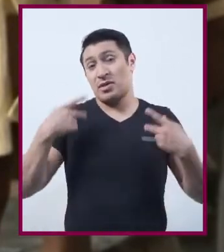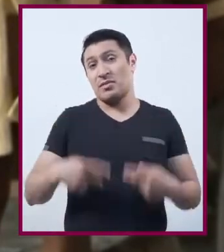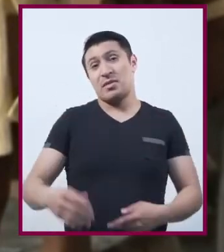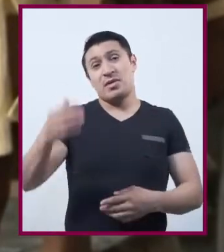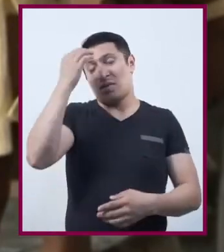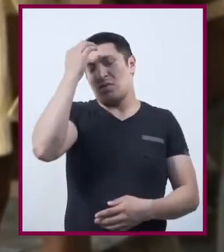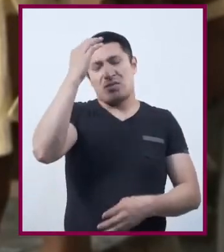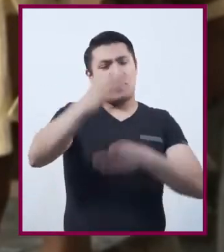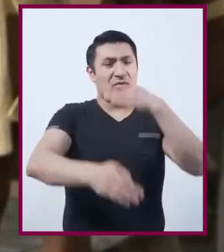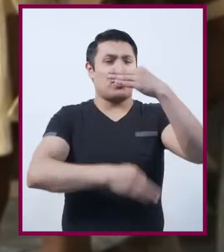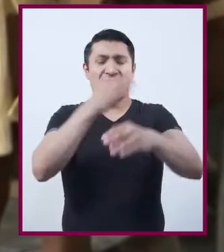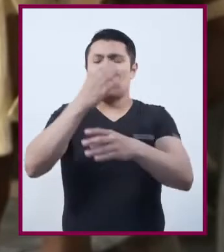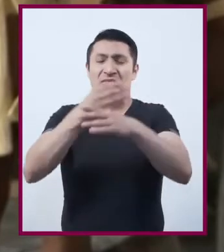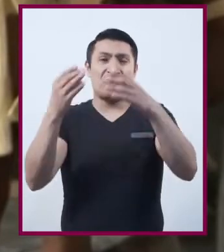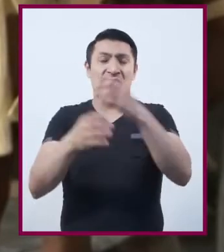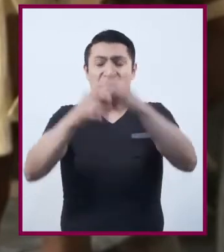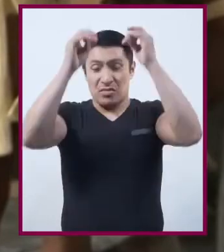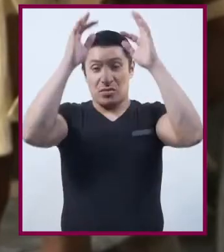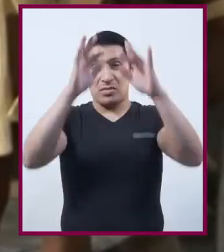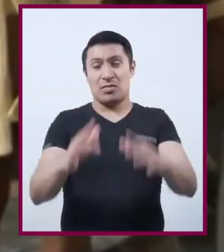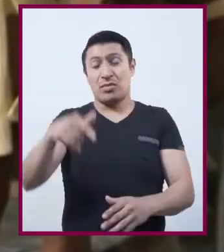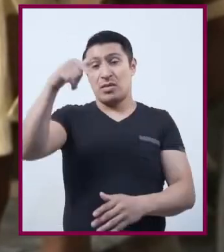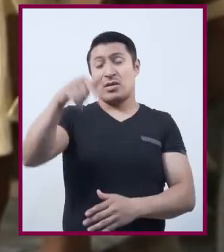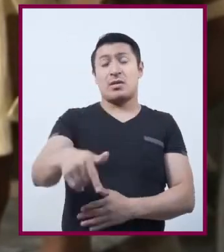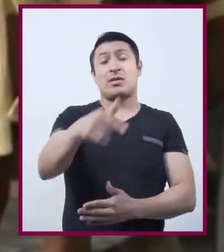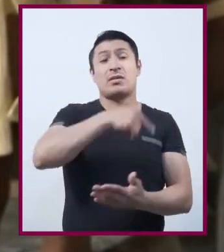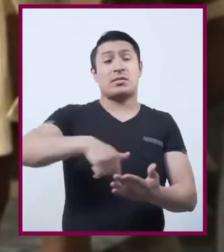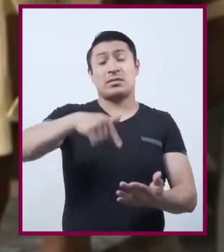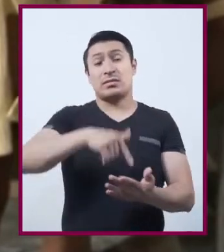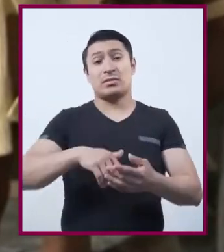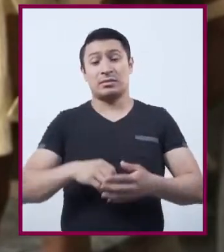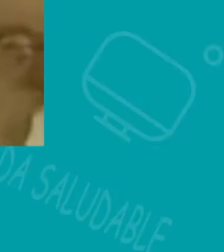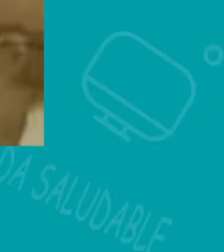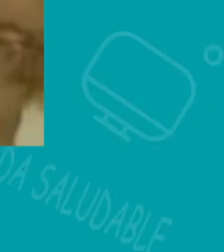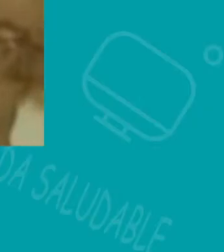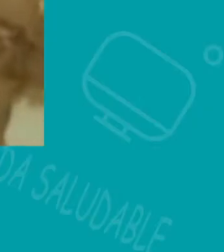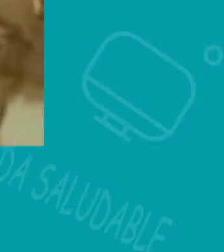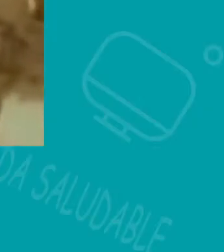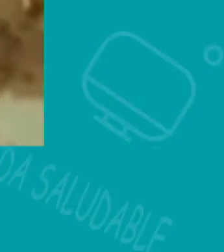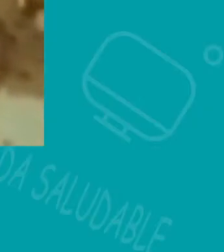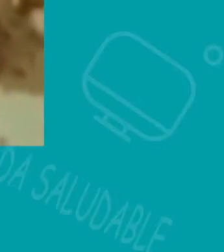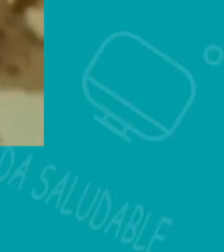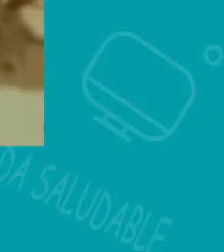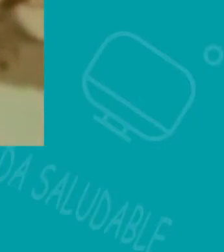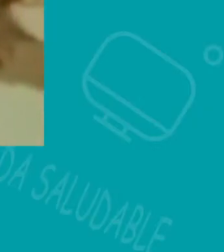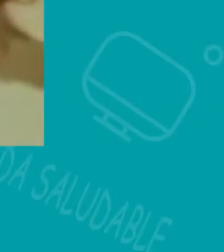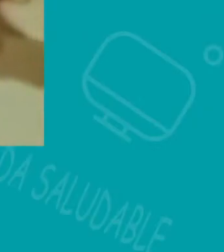tienen conciencia de todo lo sagrado que hay en este espacio.